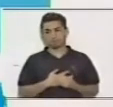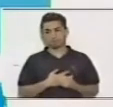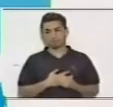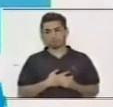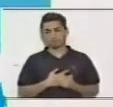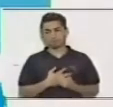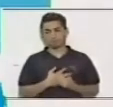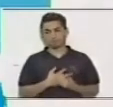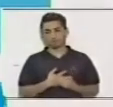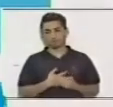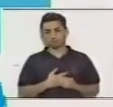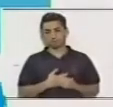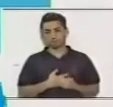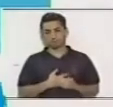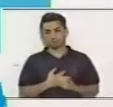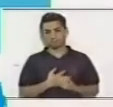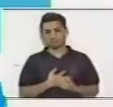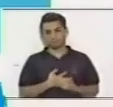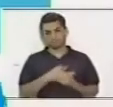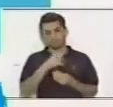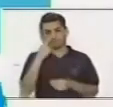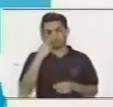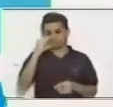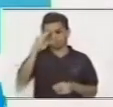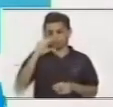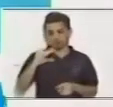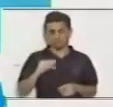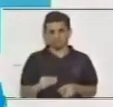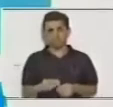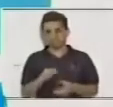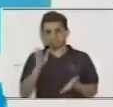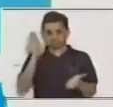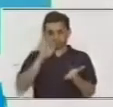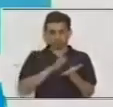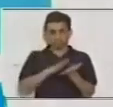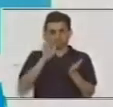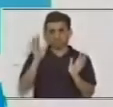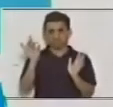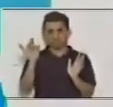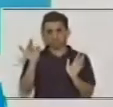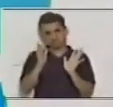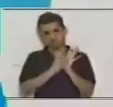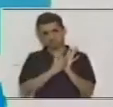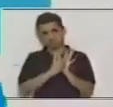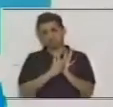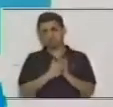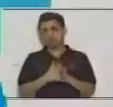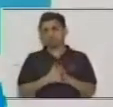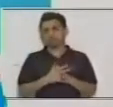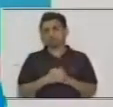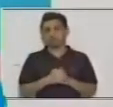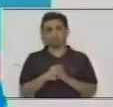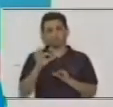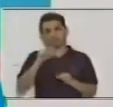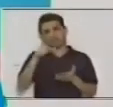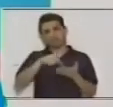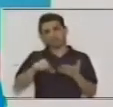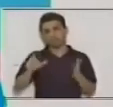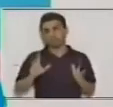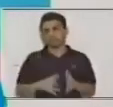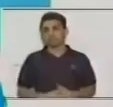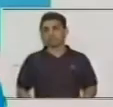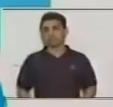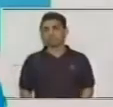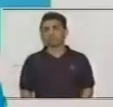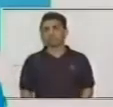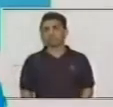Colocamos la división, la pegamos, colocamos la división y ¿qué van a hacer ahora?